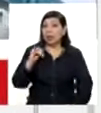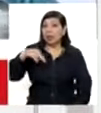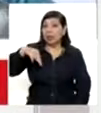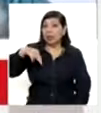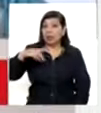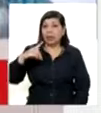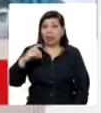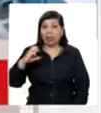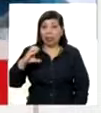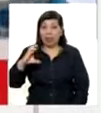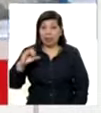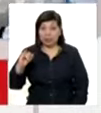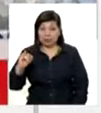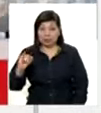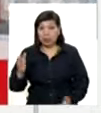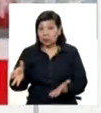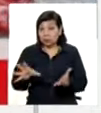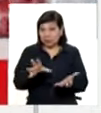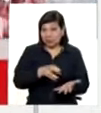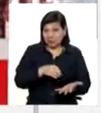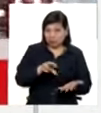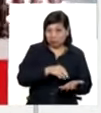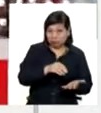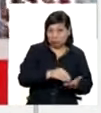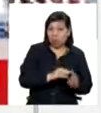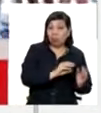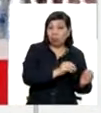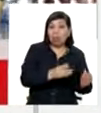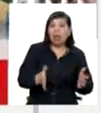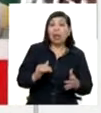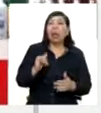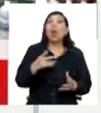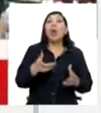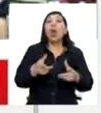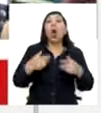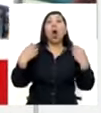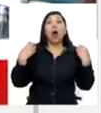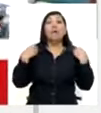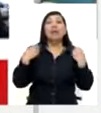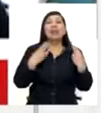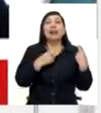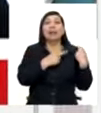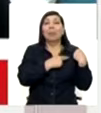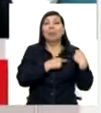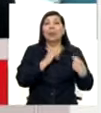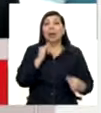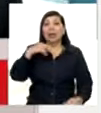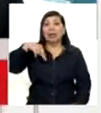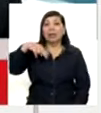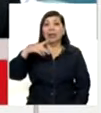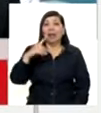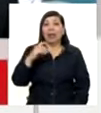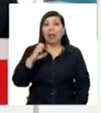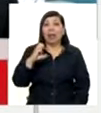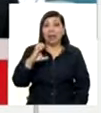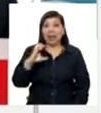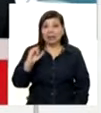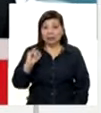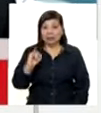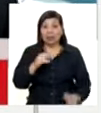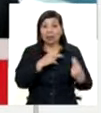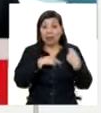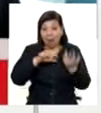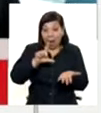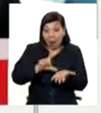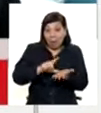Todo lo que recolectamos en Magdalena del Mar va a ir a INDECI, porque INDECI es la institución encargada de trasladar